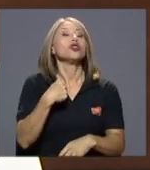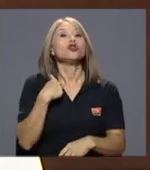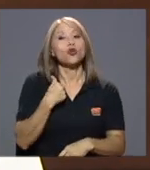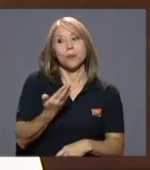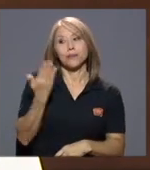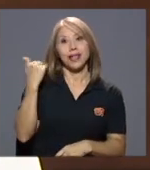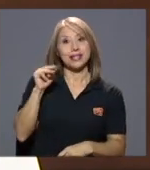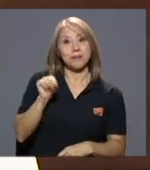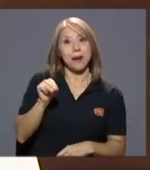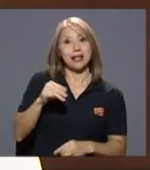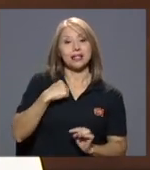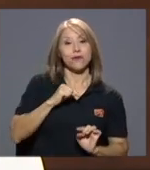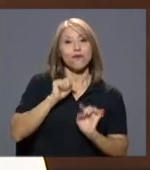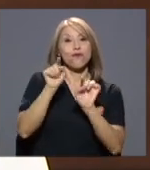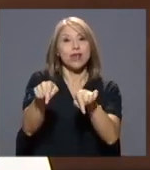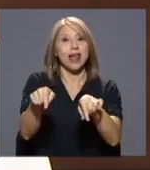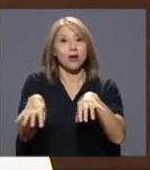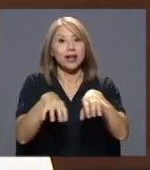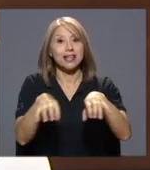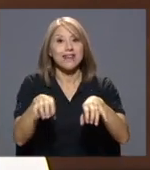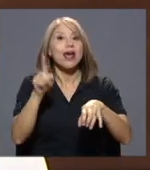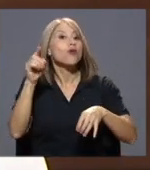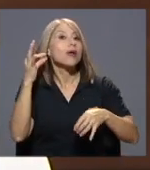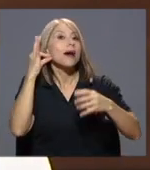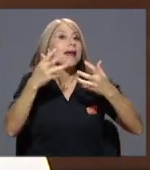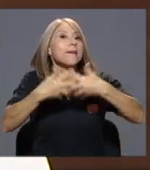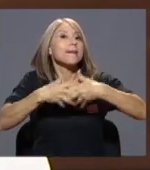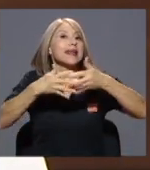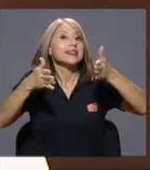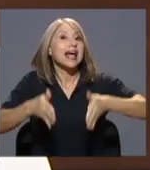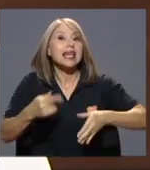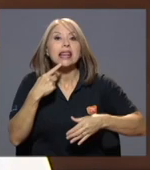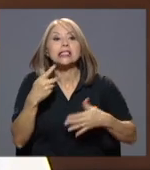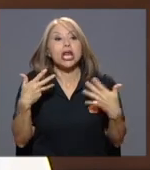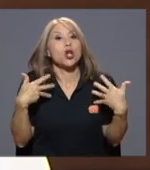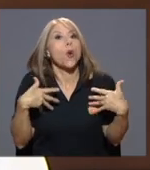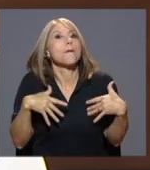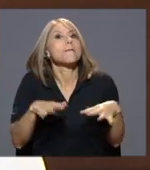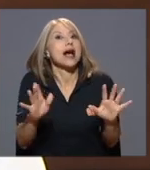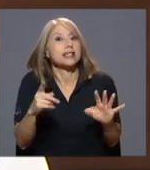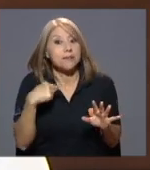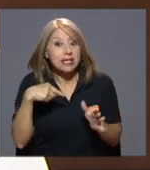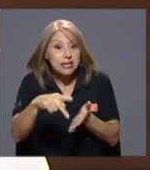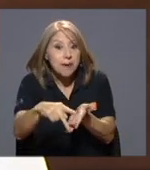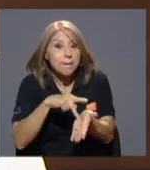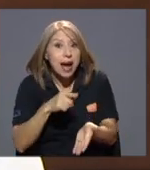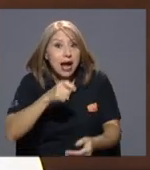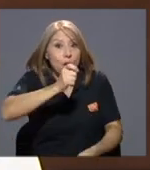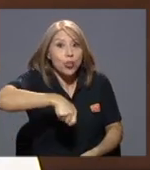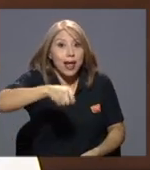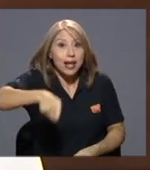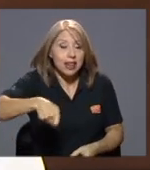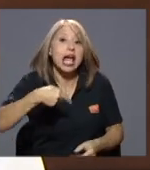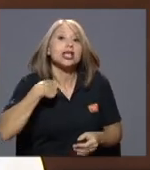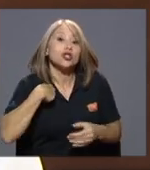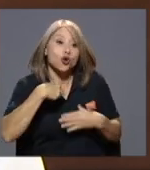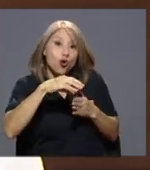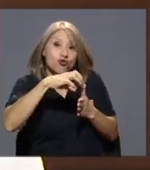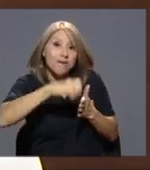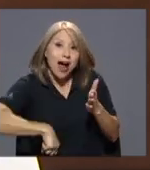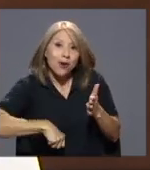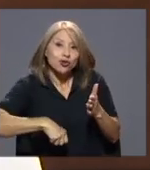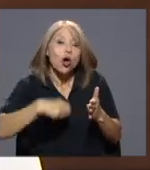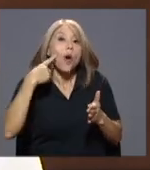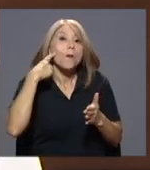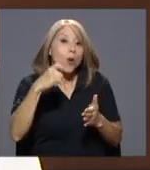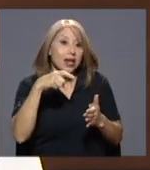en donde una empresaria decía, no, mire, yo más bien hago rebajos para el que paga con tarjeta de crédito y de débito porque me sirve para dos cosas, para seguridad y